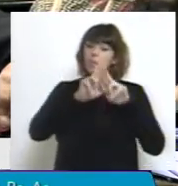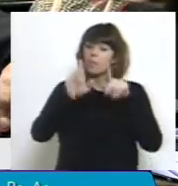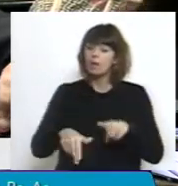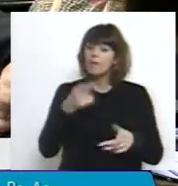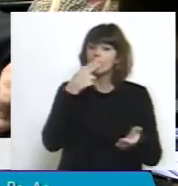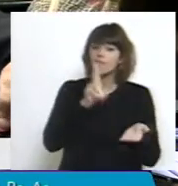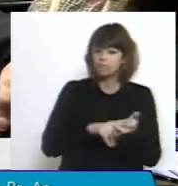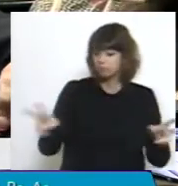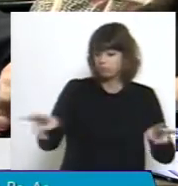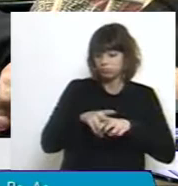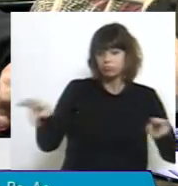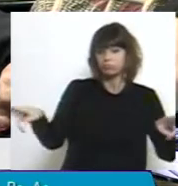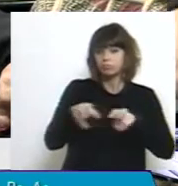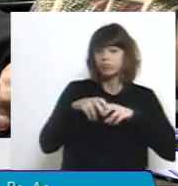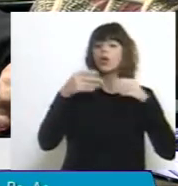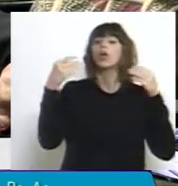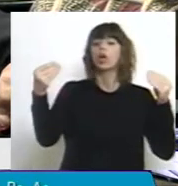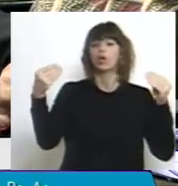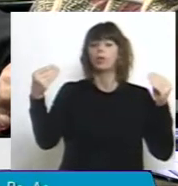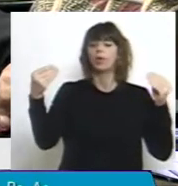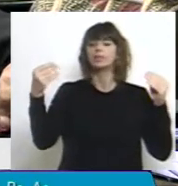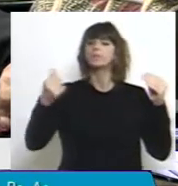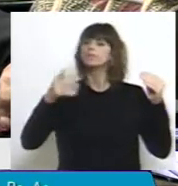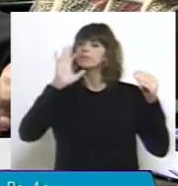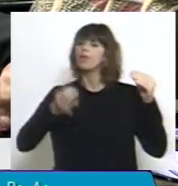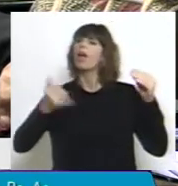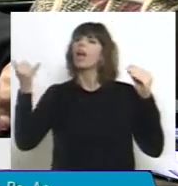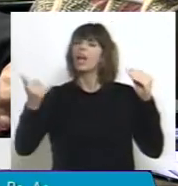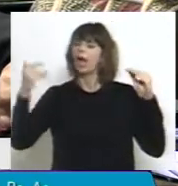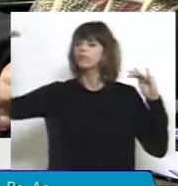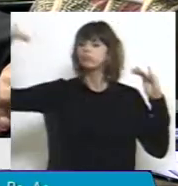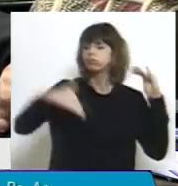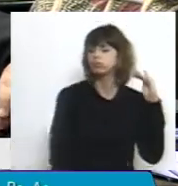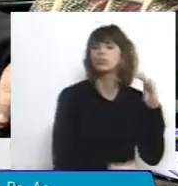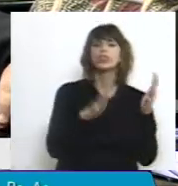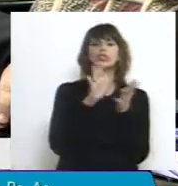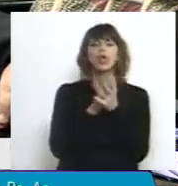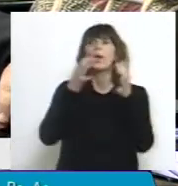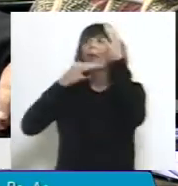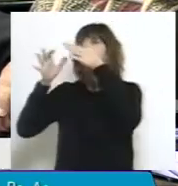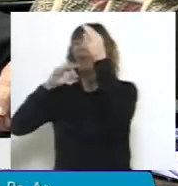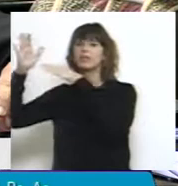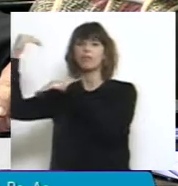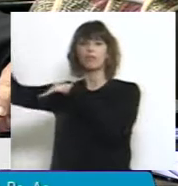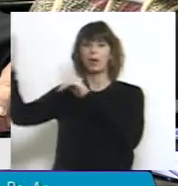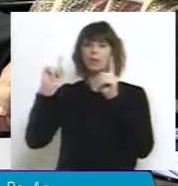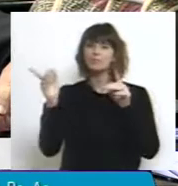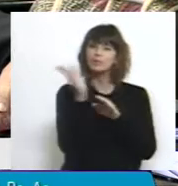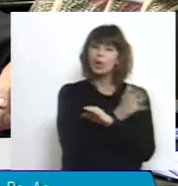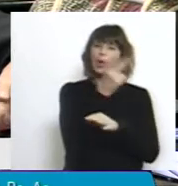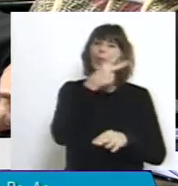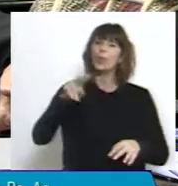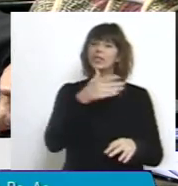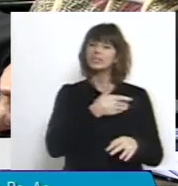en un contexto de caída del nivel de exportaciones, que, como bien lo explicó el viceministro en